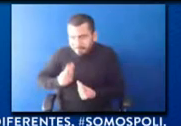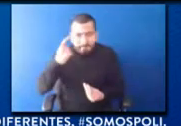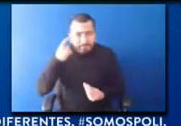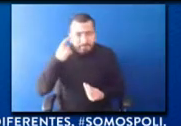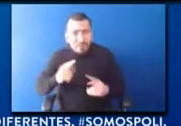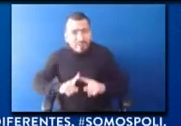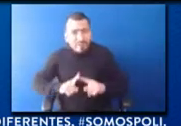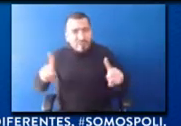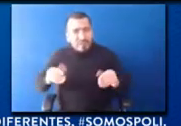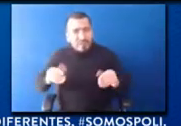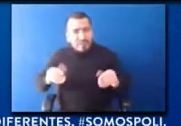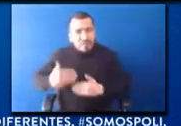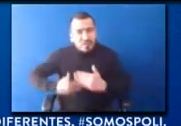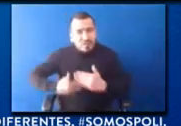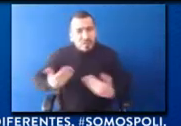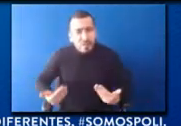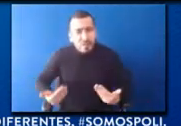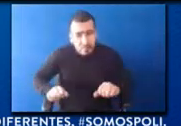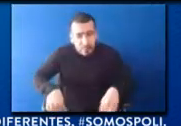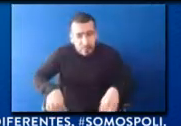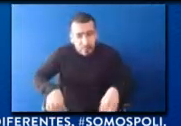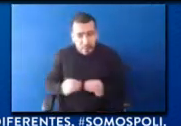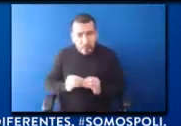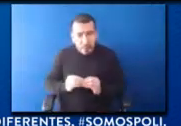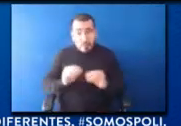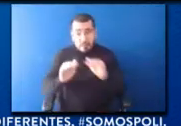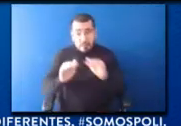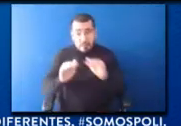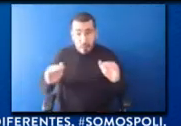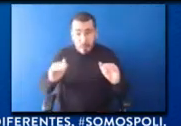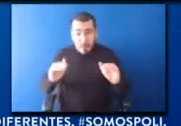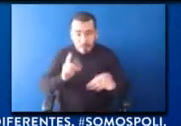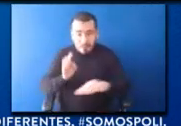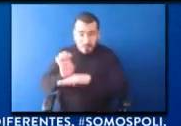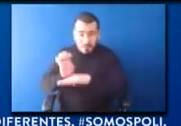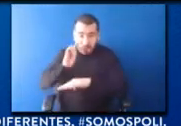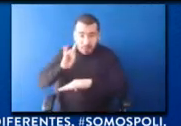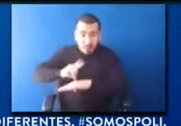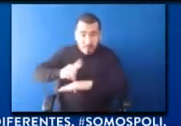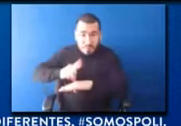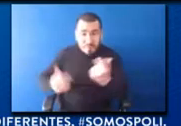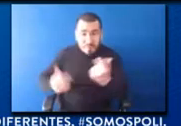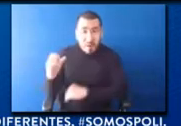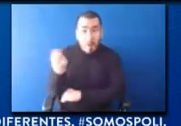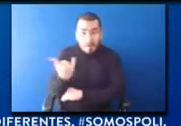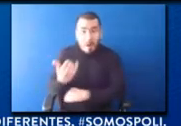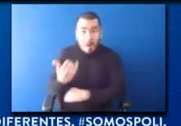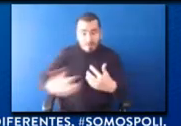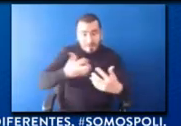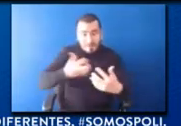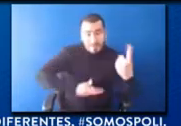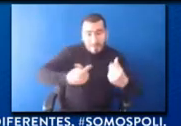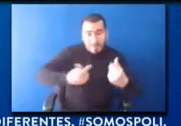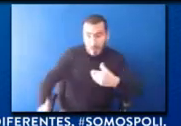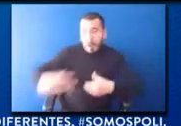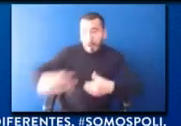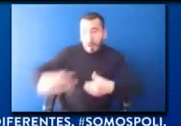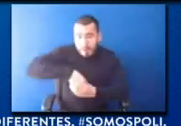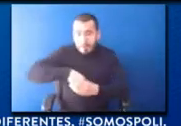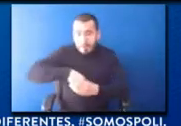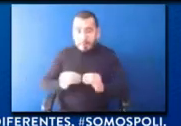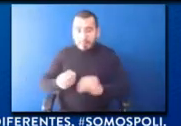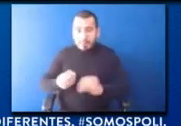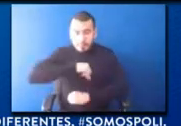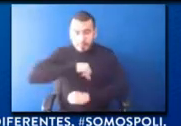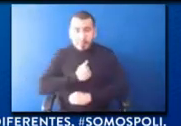decimos podemos, lo estamos diciendo en plural porque la superintendencia, las autoridades hacen parte de un sistema financiero y así nos acostumbramos a vivir, así